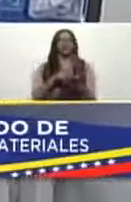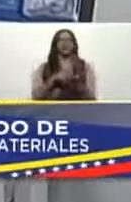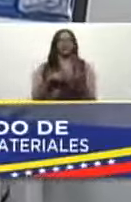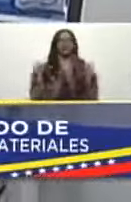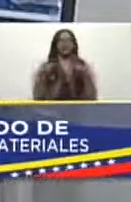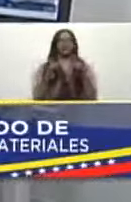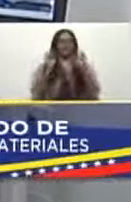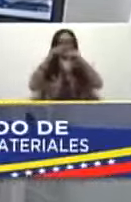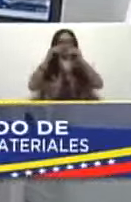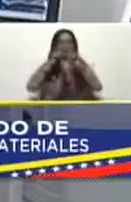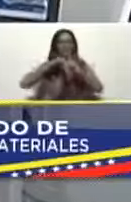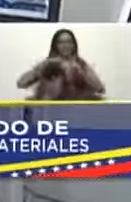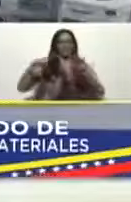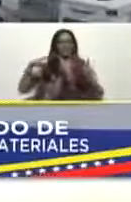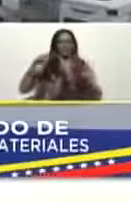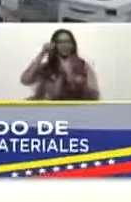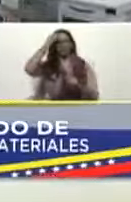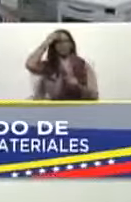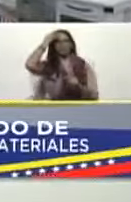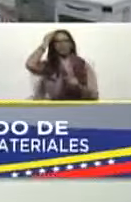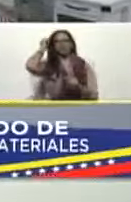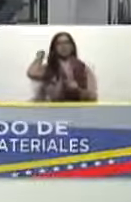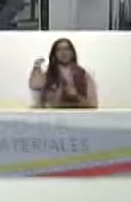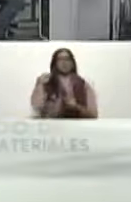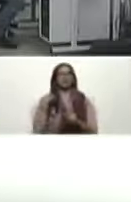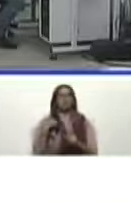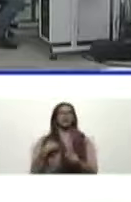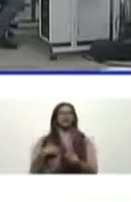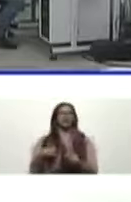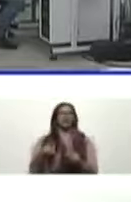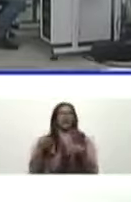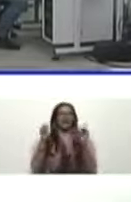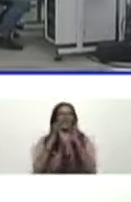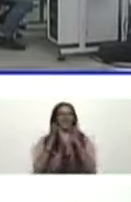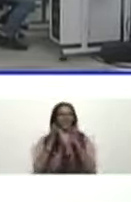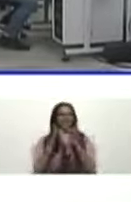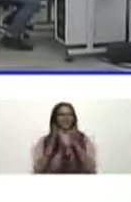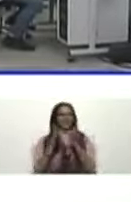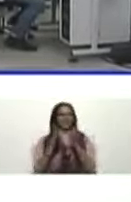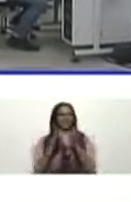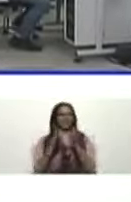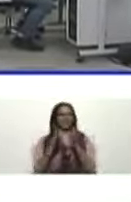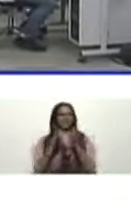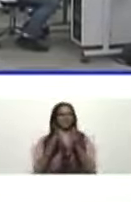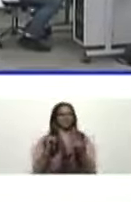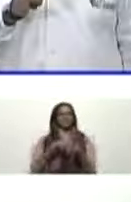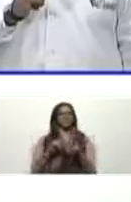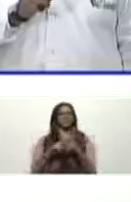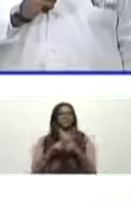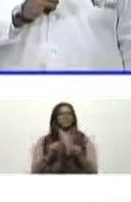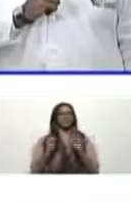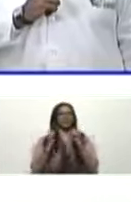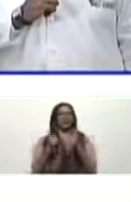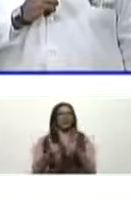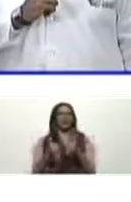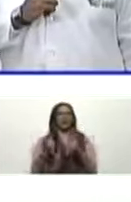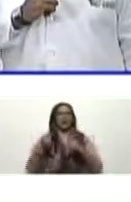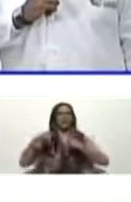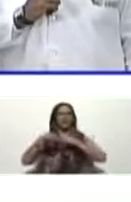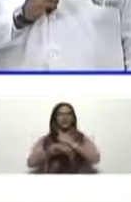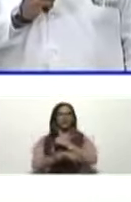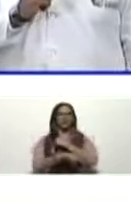de microscopía electrónica. Aquí, mira, aquí estoy conectado. Y entonces empecé a